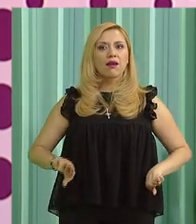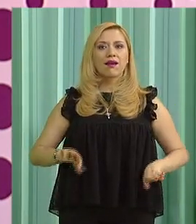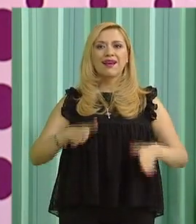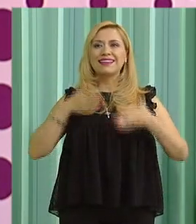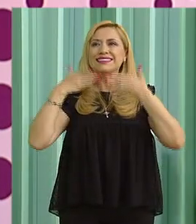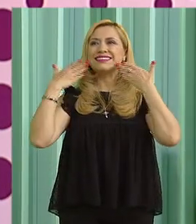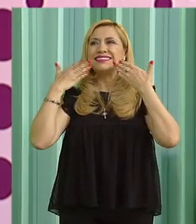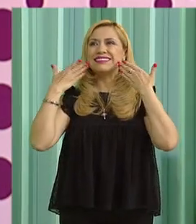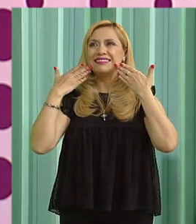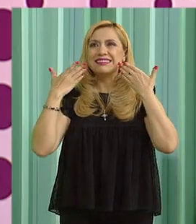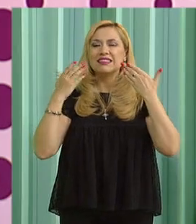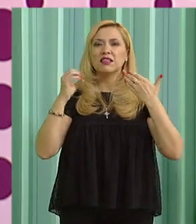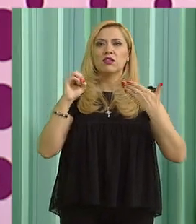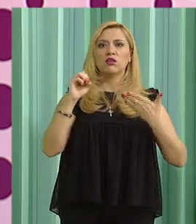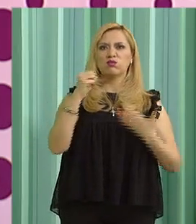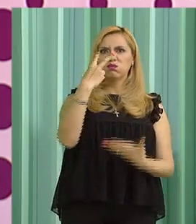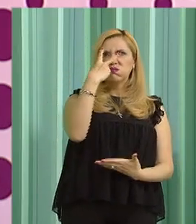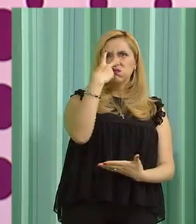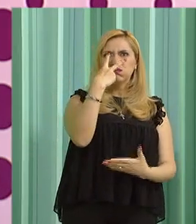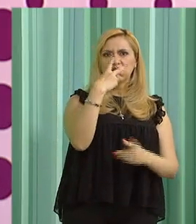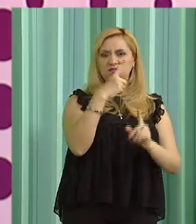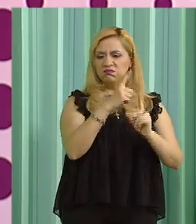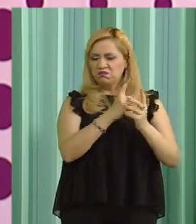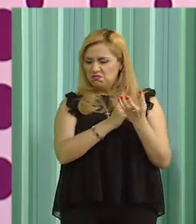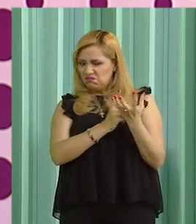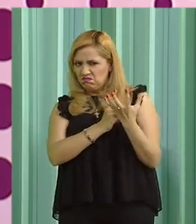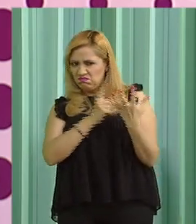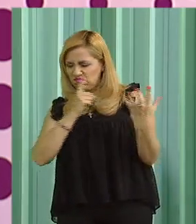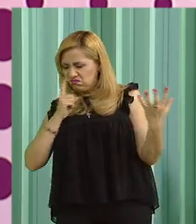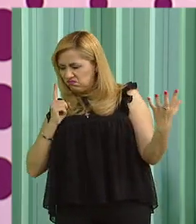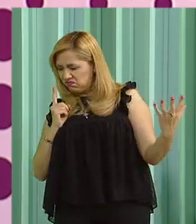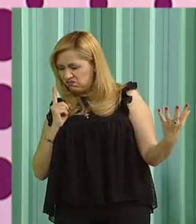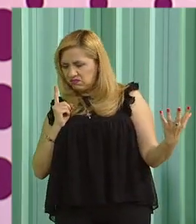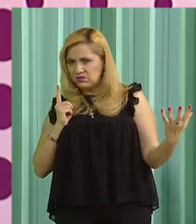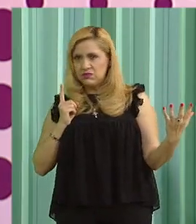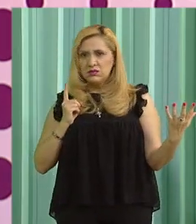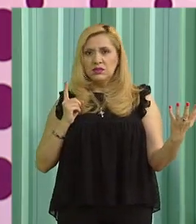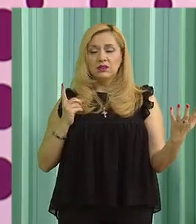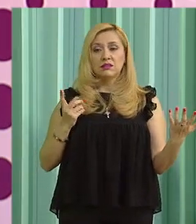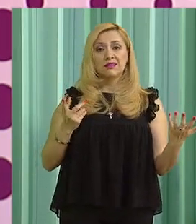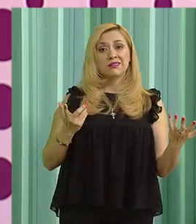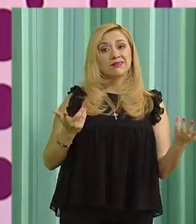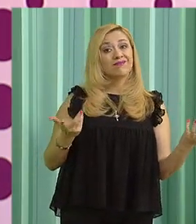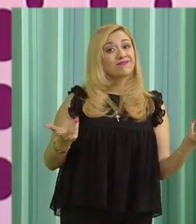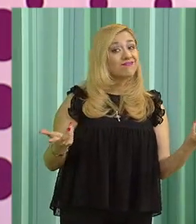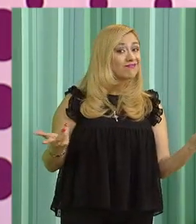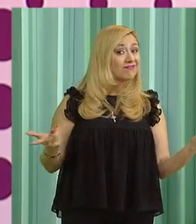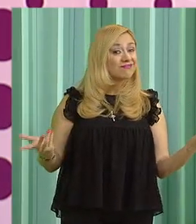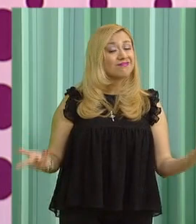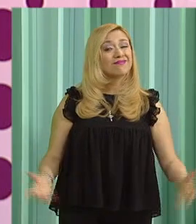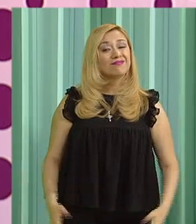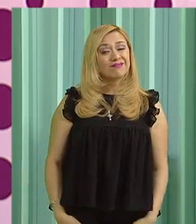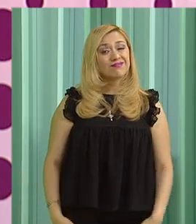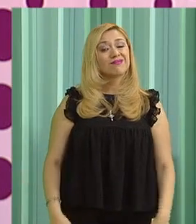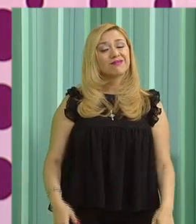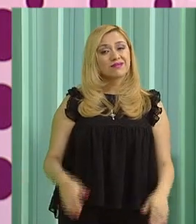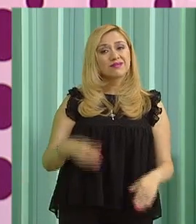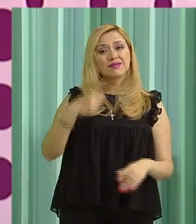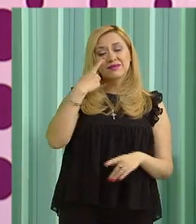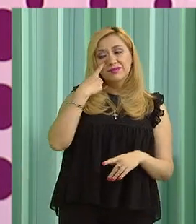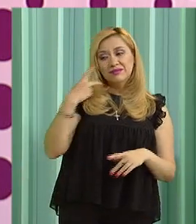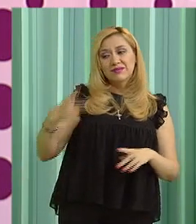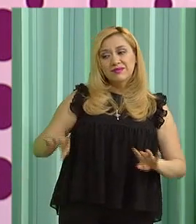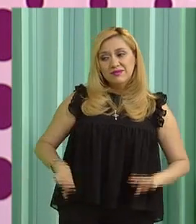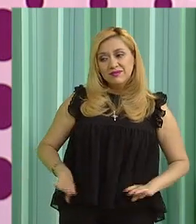reactividad emocional, ¿sí?, aislamiento también. Entonces, ese es en términos muy